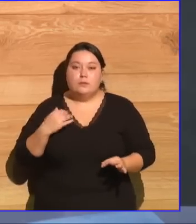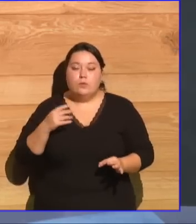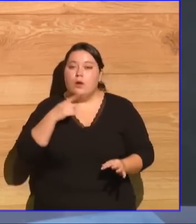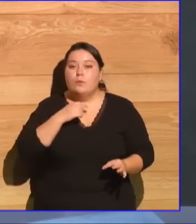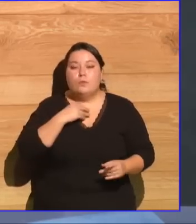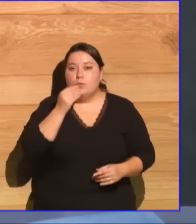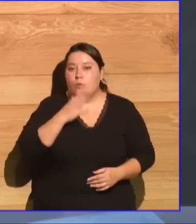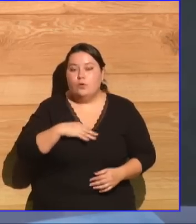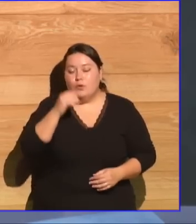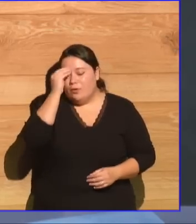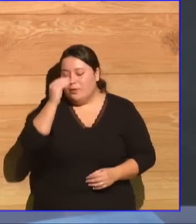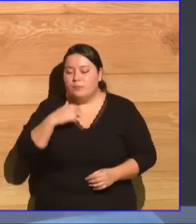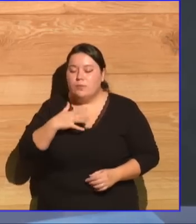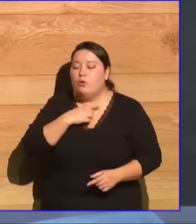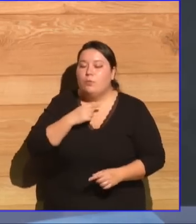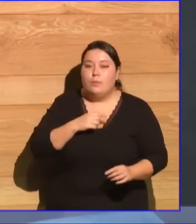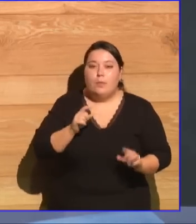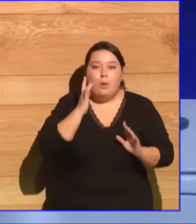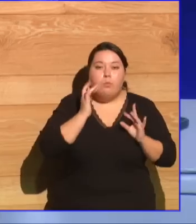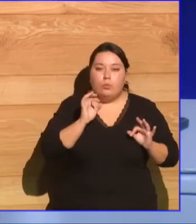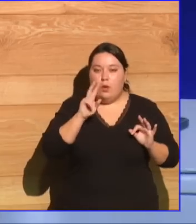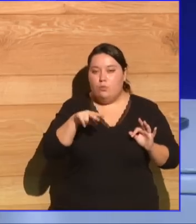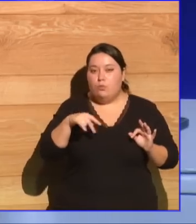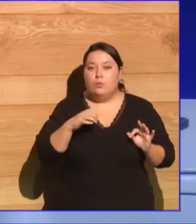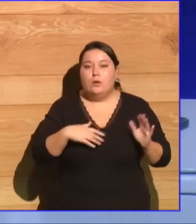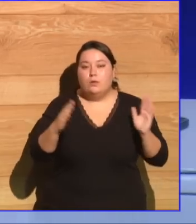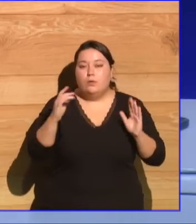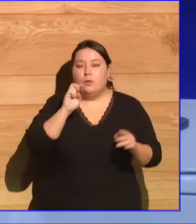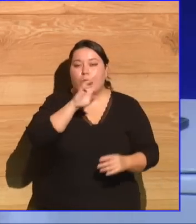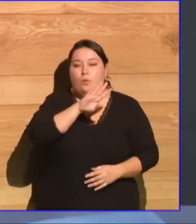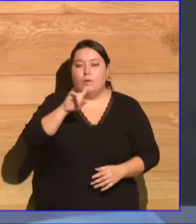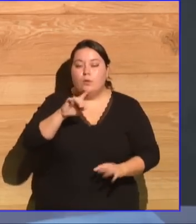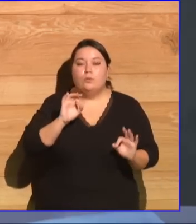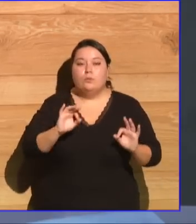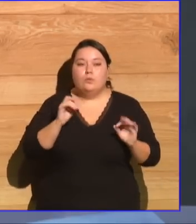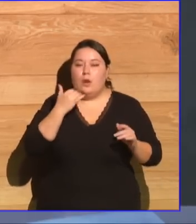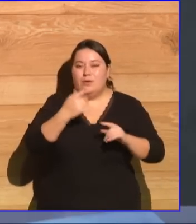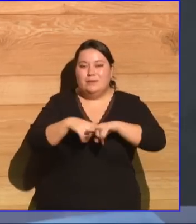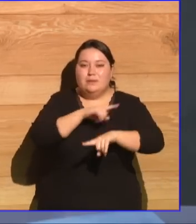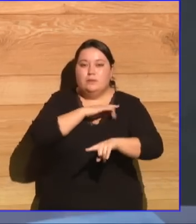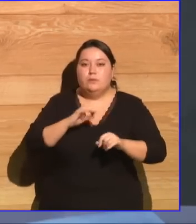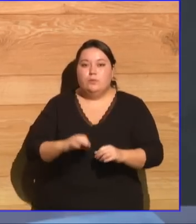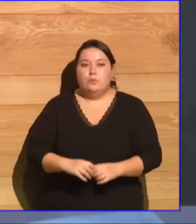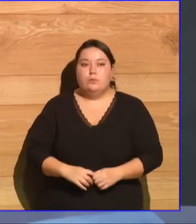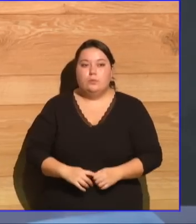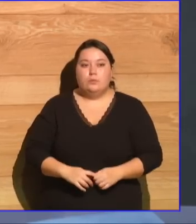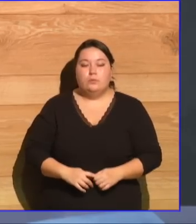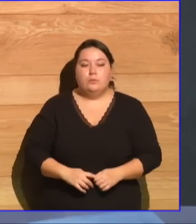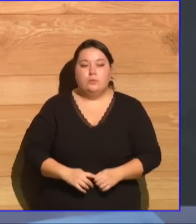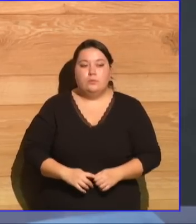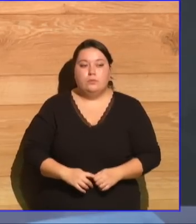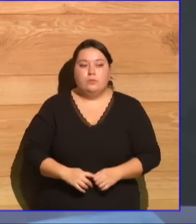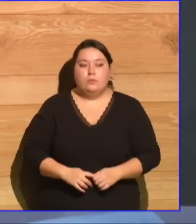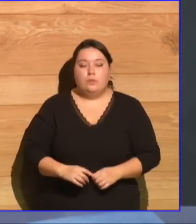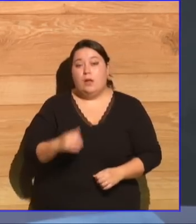Yo creo que nunca ha hecho una comedia pura y cuando lo intentó hacer, que es 1941, acabó siendo esta cosa excesiva, lo Stanley Kramer, que tiene